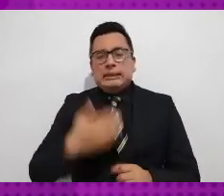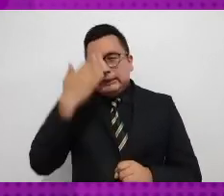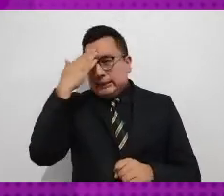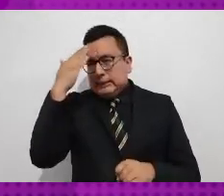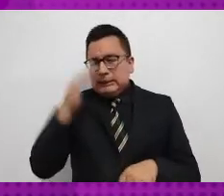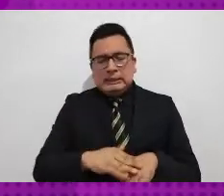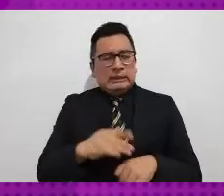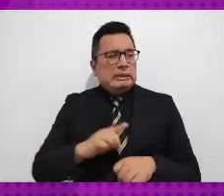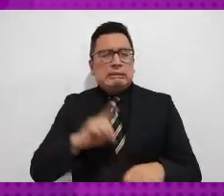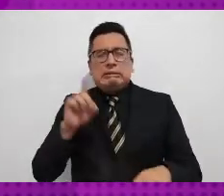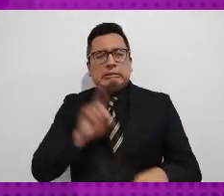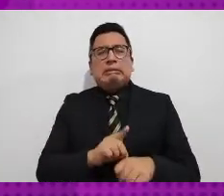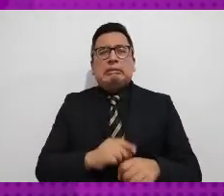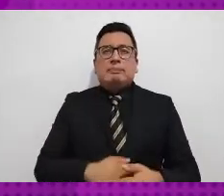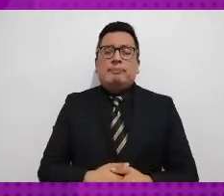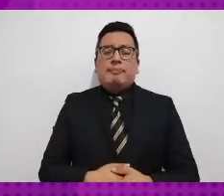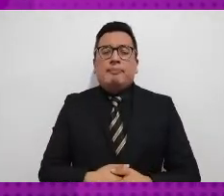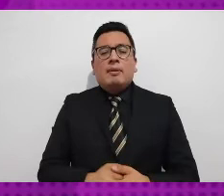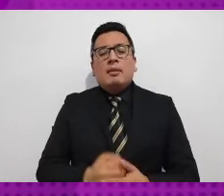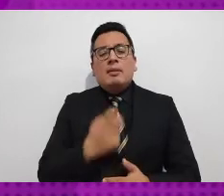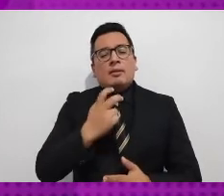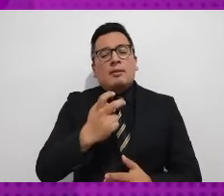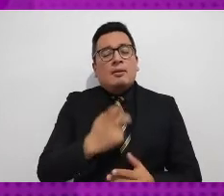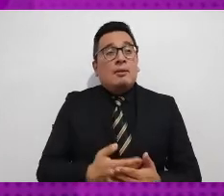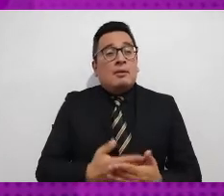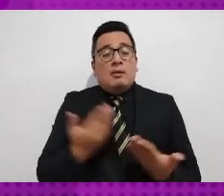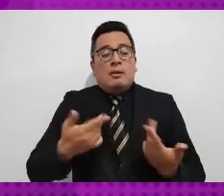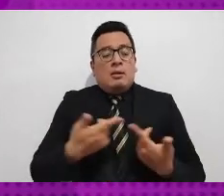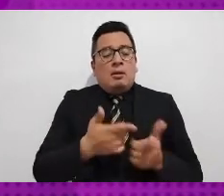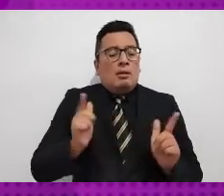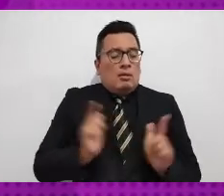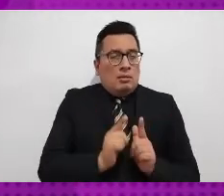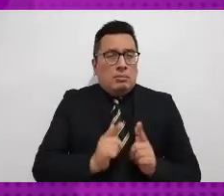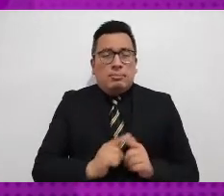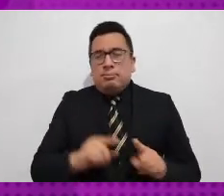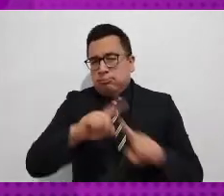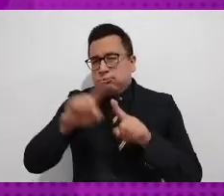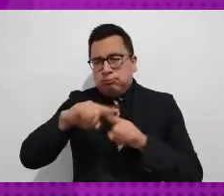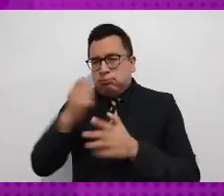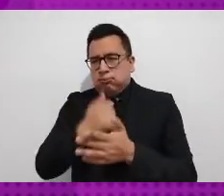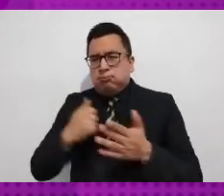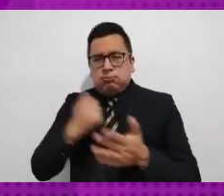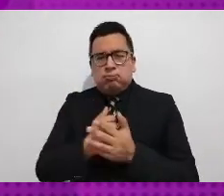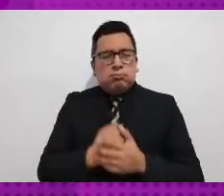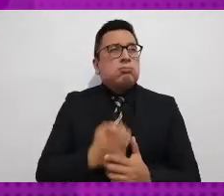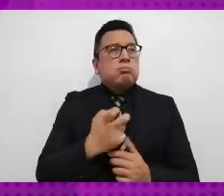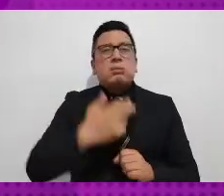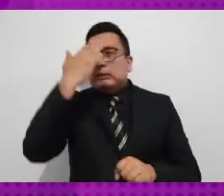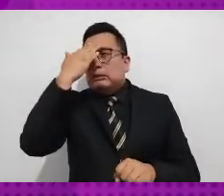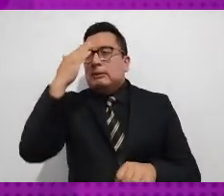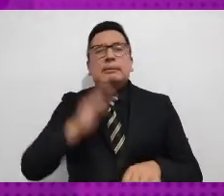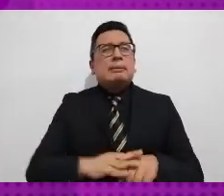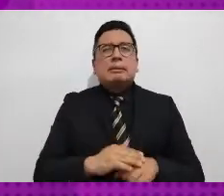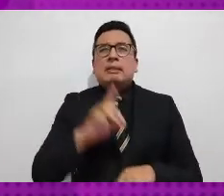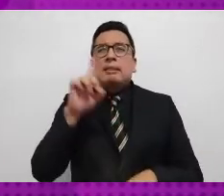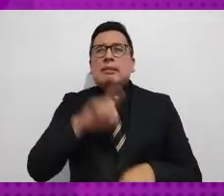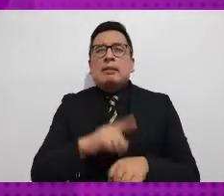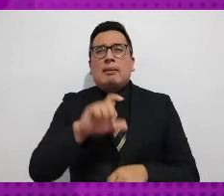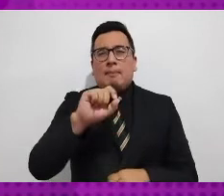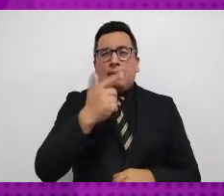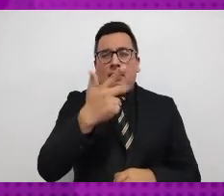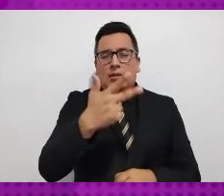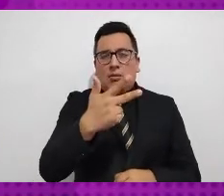conmemorativa, de tal forma que los grupos de diversidad de diferentes ciudades comenzaron a tomar esta fecha, el 28